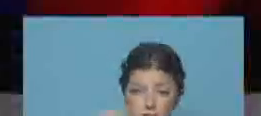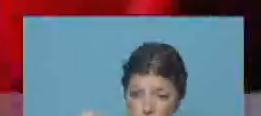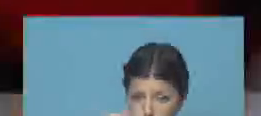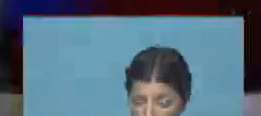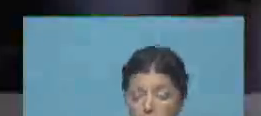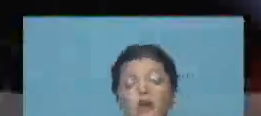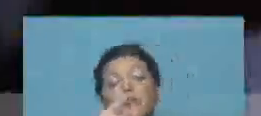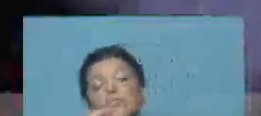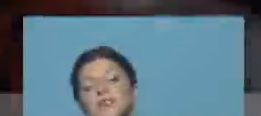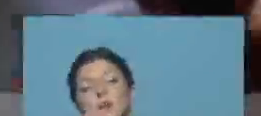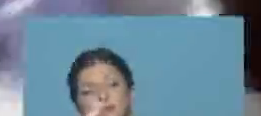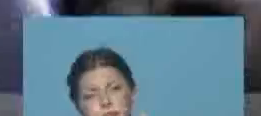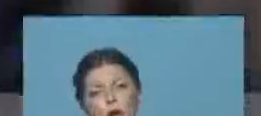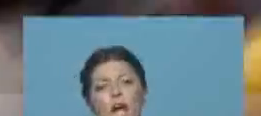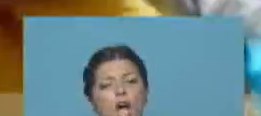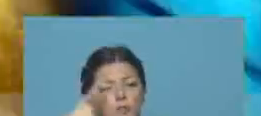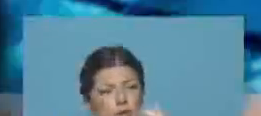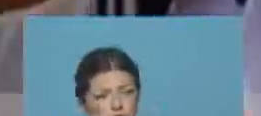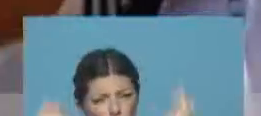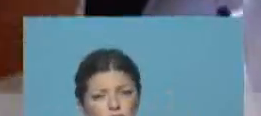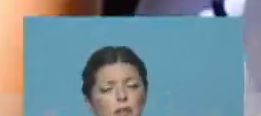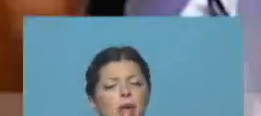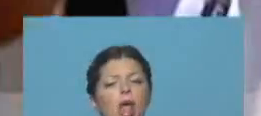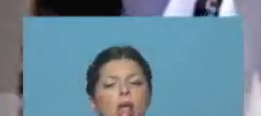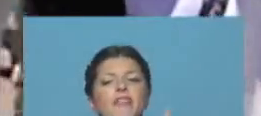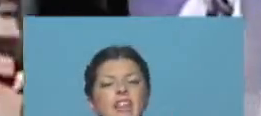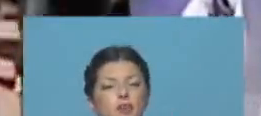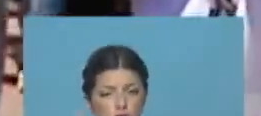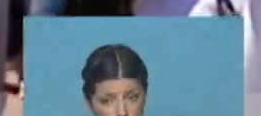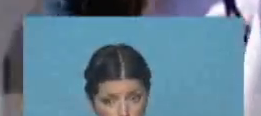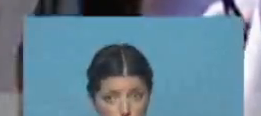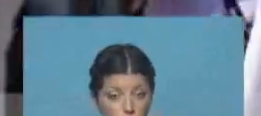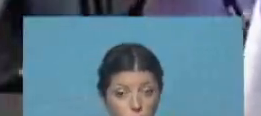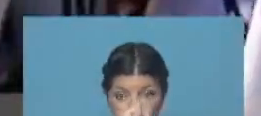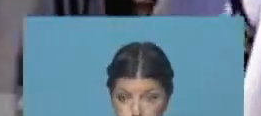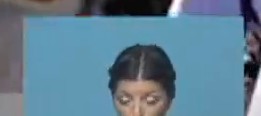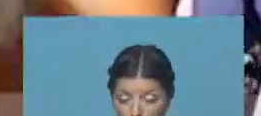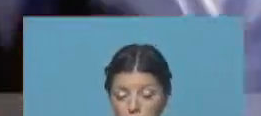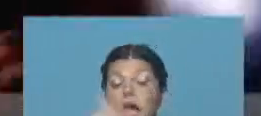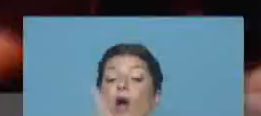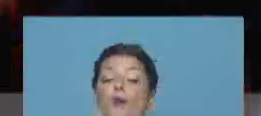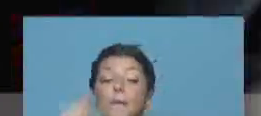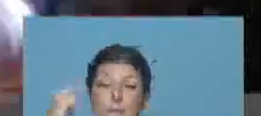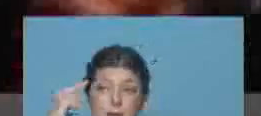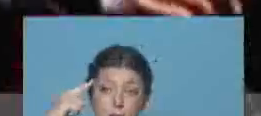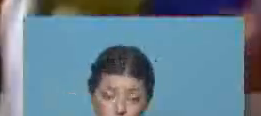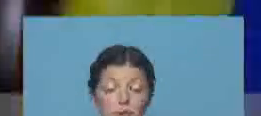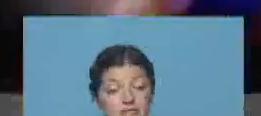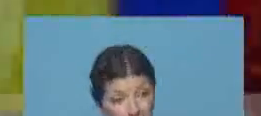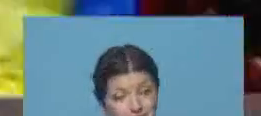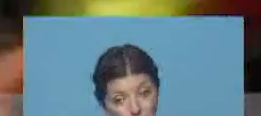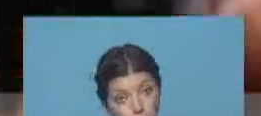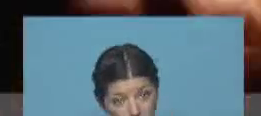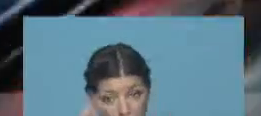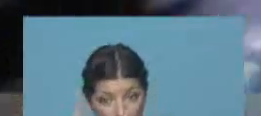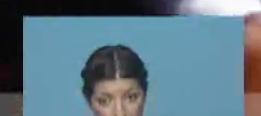supuestos crímenes, daños a la propiedad e incitación al terrorismo. Los más optimistas sostienen que esta acción podría